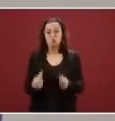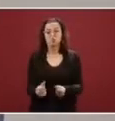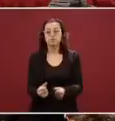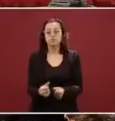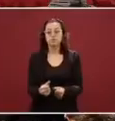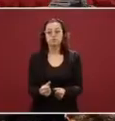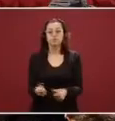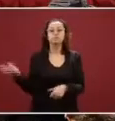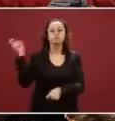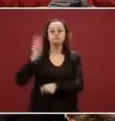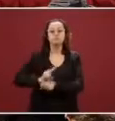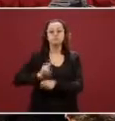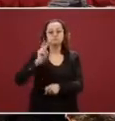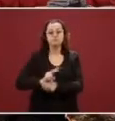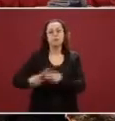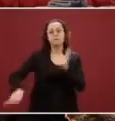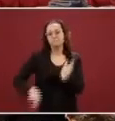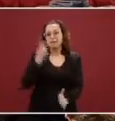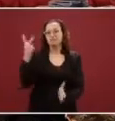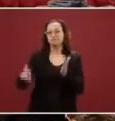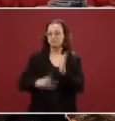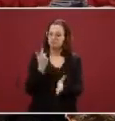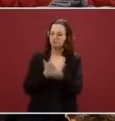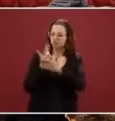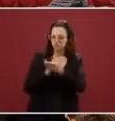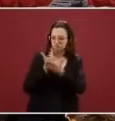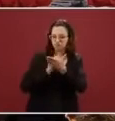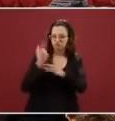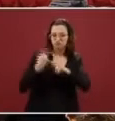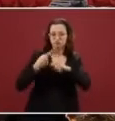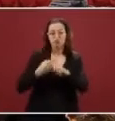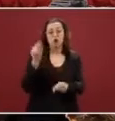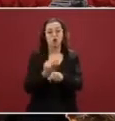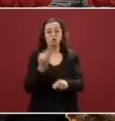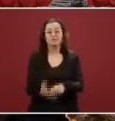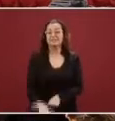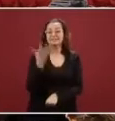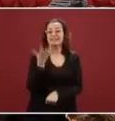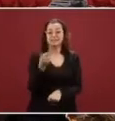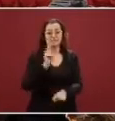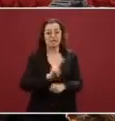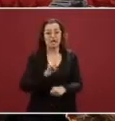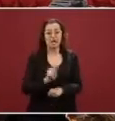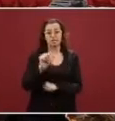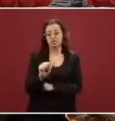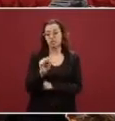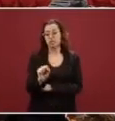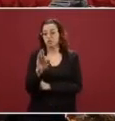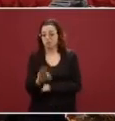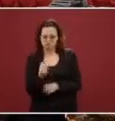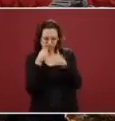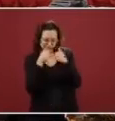siendo objeto de auditorías. La obra en estos momentos está recibiendo 5 auditorías por parte de la Auditoría Superior de la